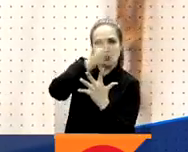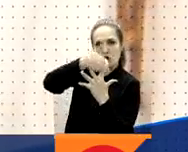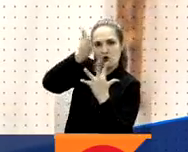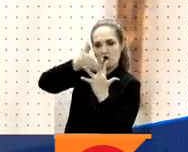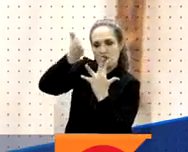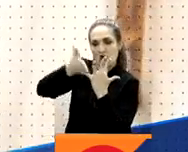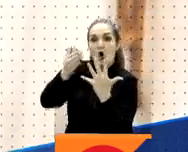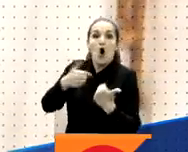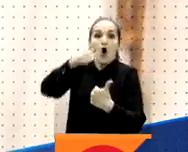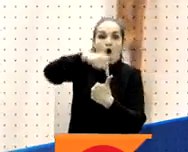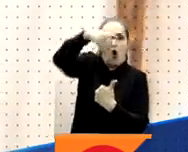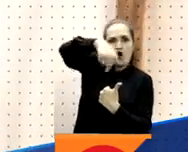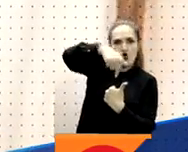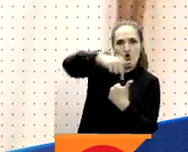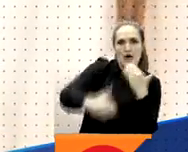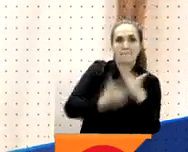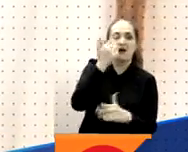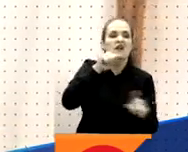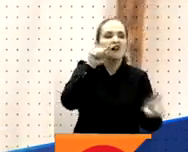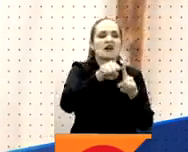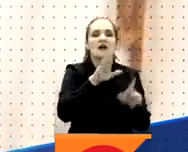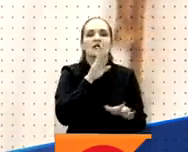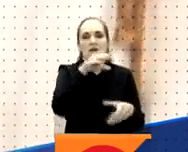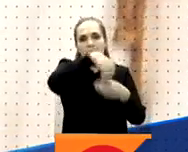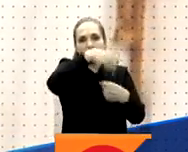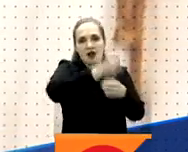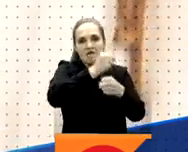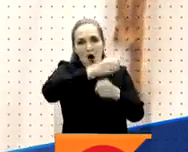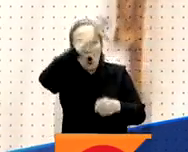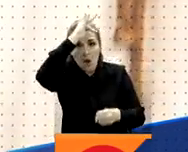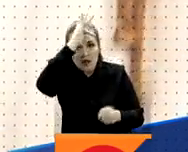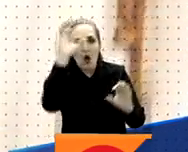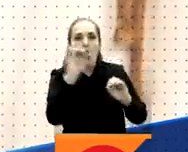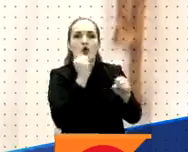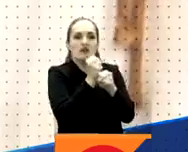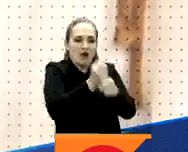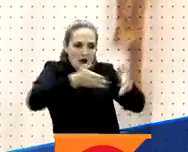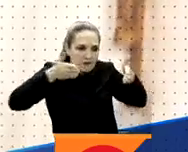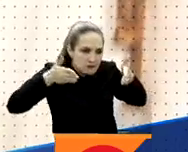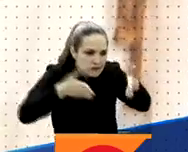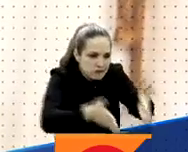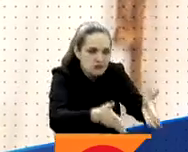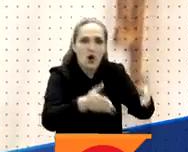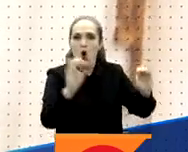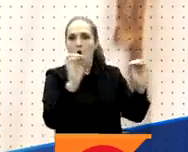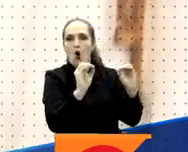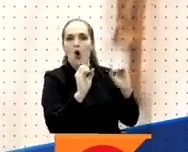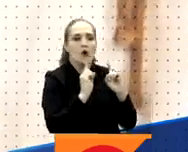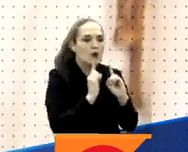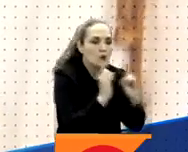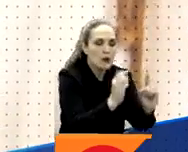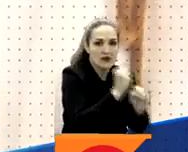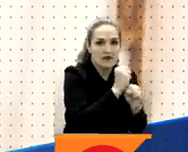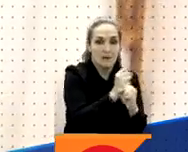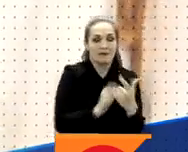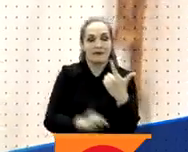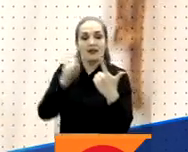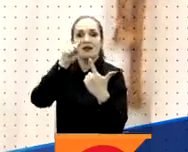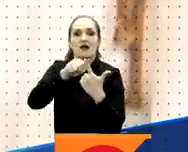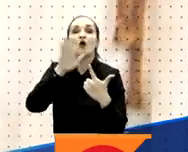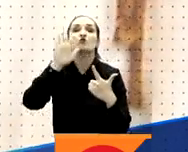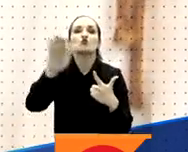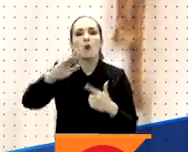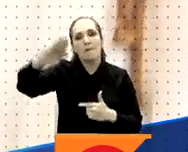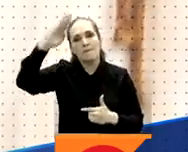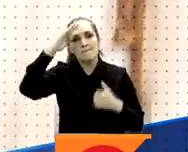abierta desde hoy, se concentra el talento humano de la salud, centros fúnebres y centros crematorios. La segunda incluye pilotos y tripulación nacional